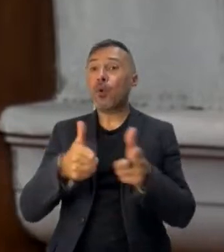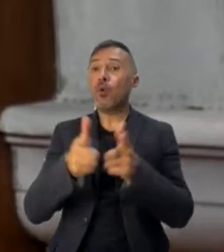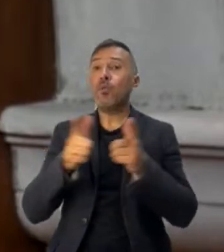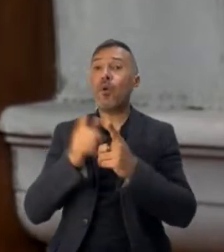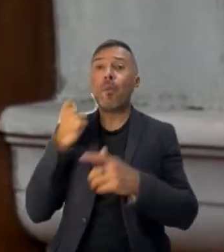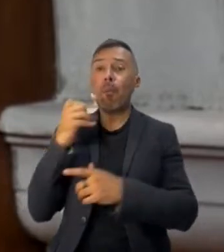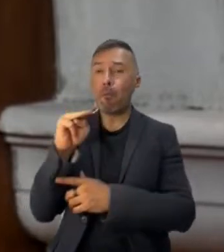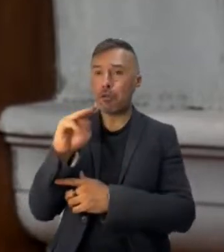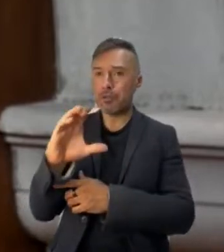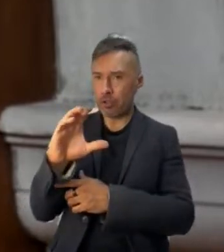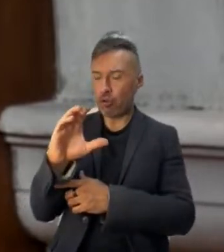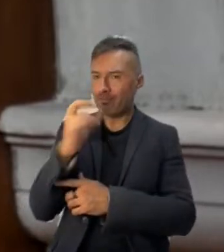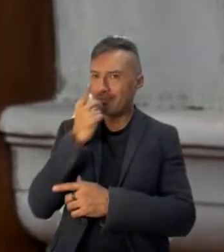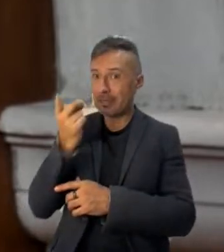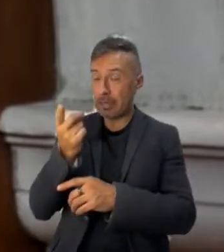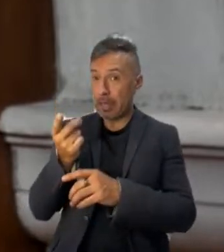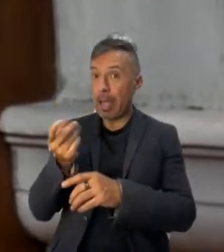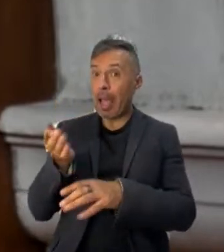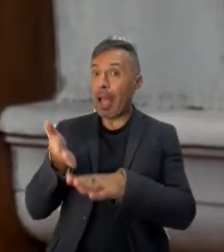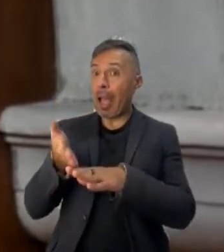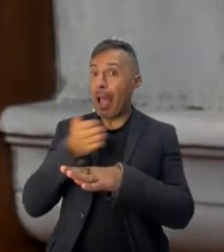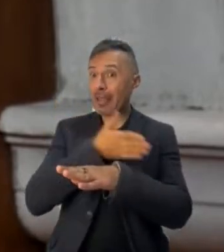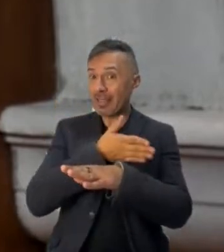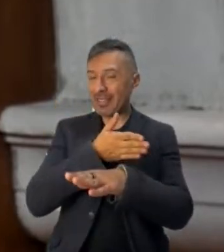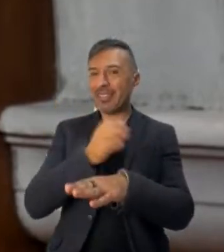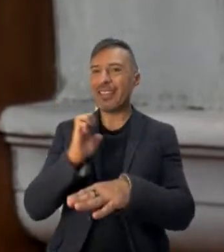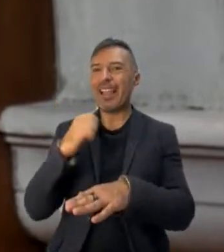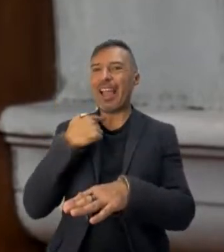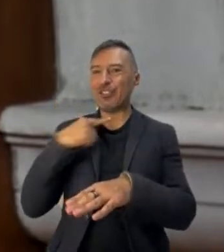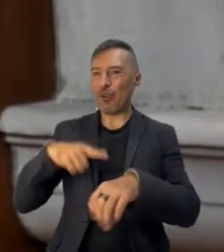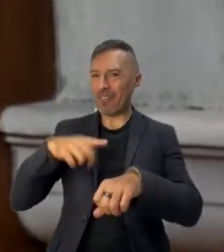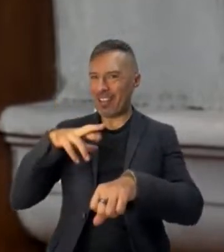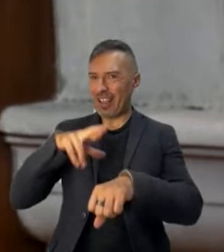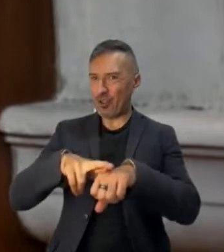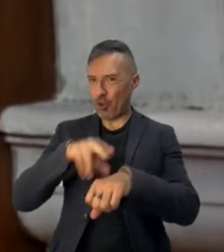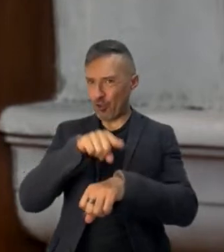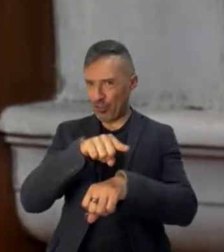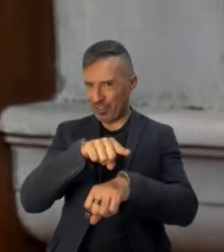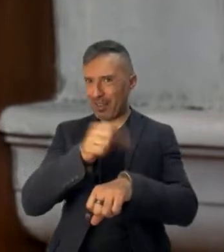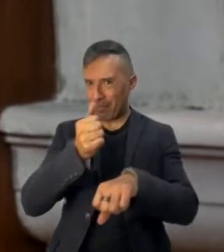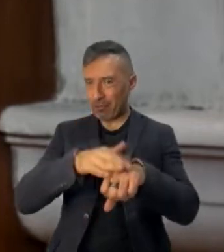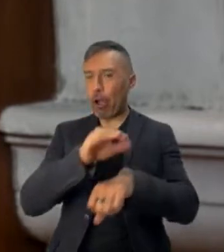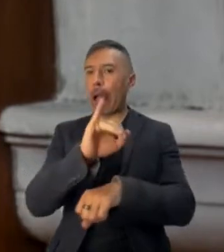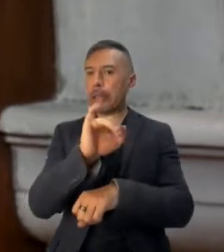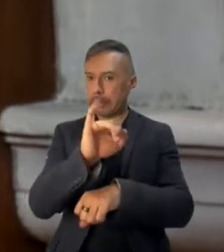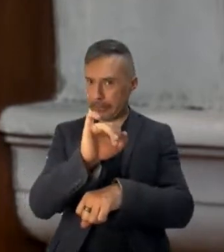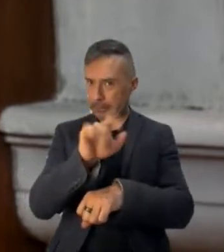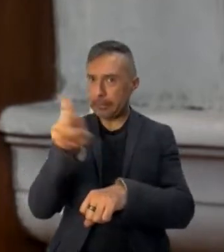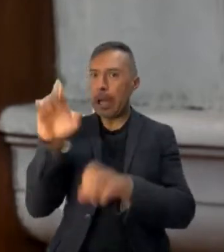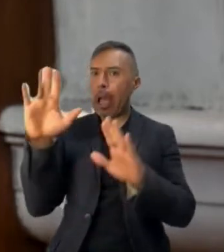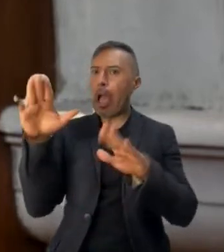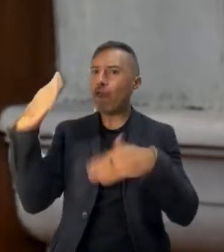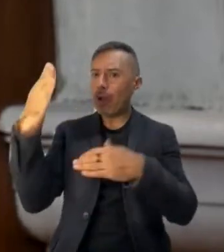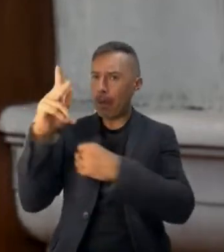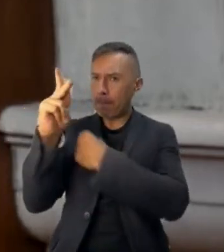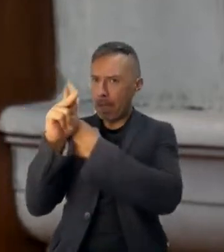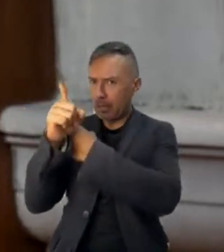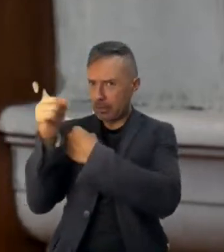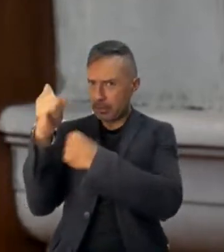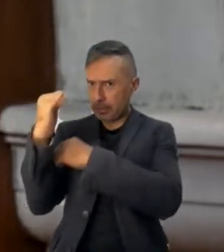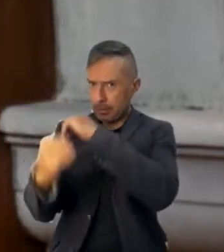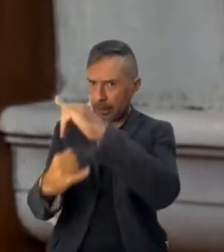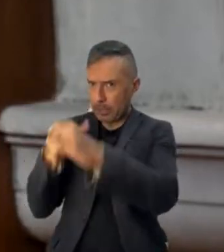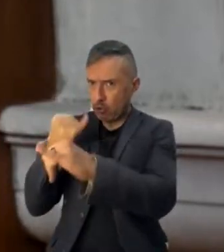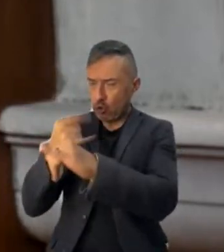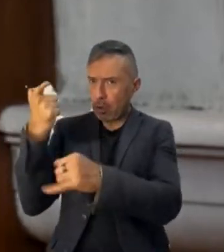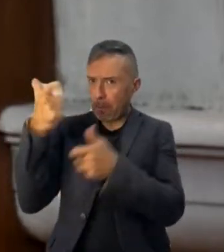anterior sí hubo una atracción de la inversión extranjera en el Estado de México. Es decir, el Estado de